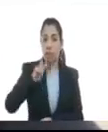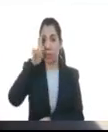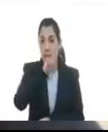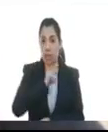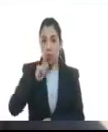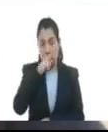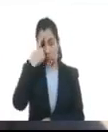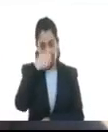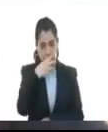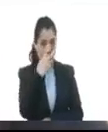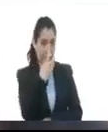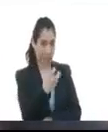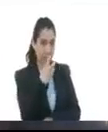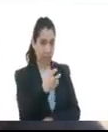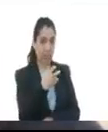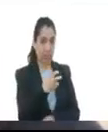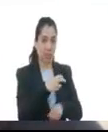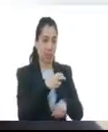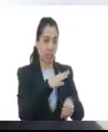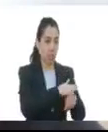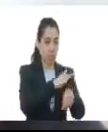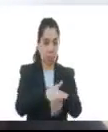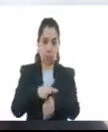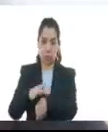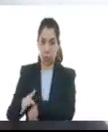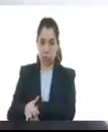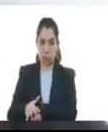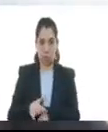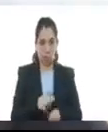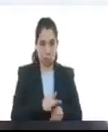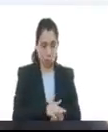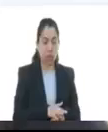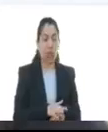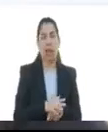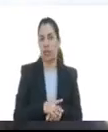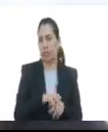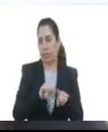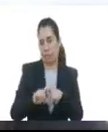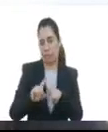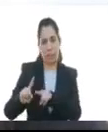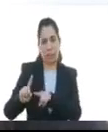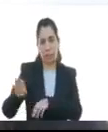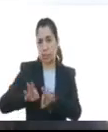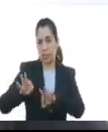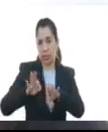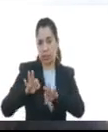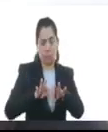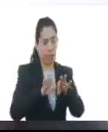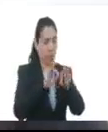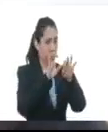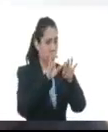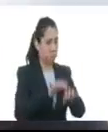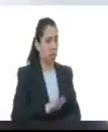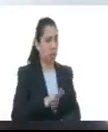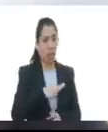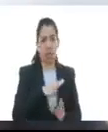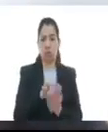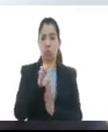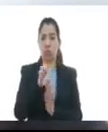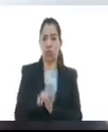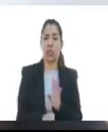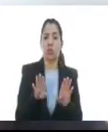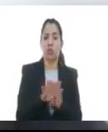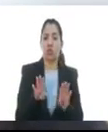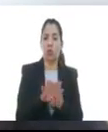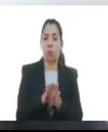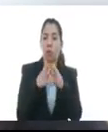convocatoria, porque llegaron varios trabajos sobre ello, se mencionaba cómo desaparece